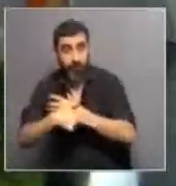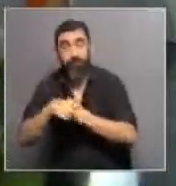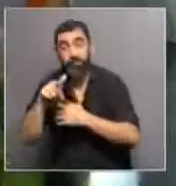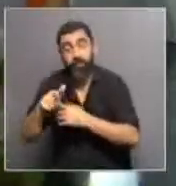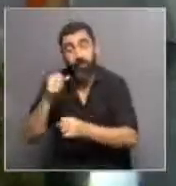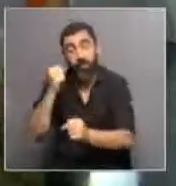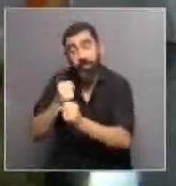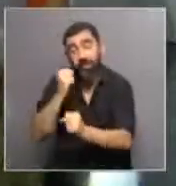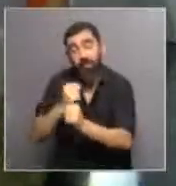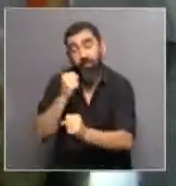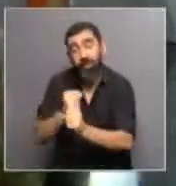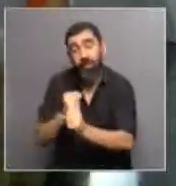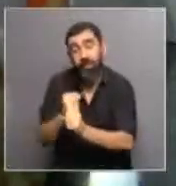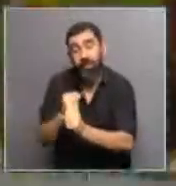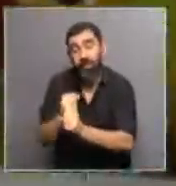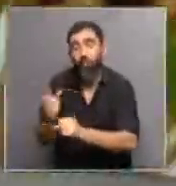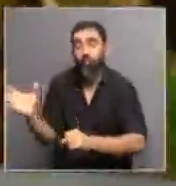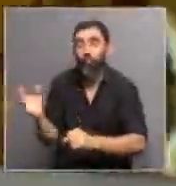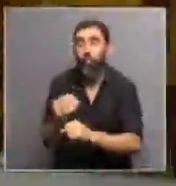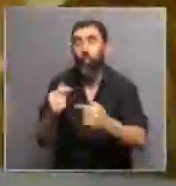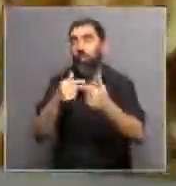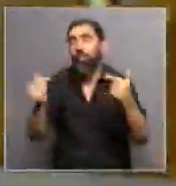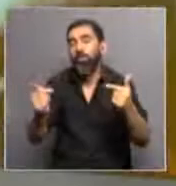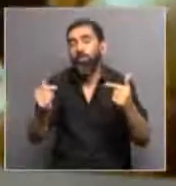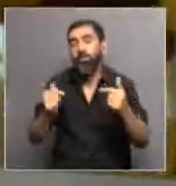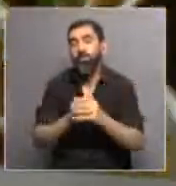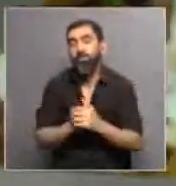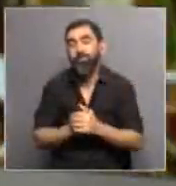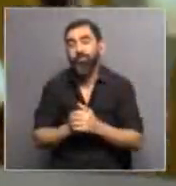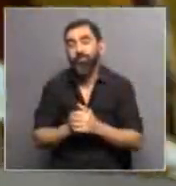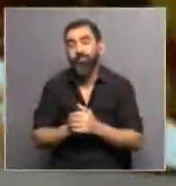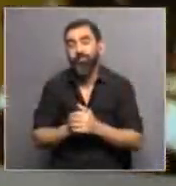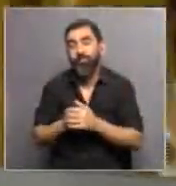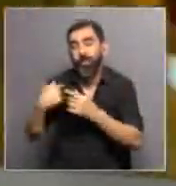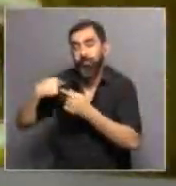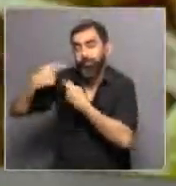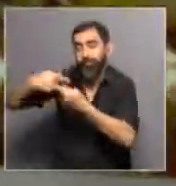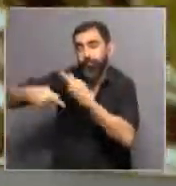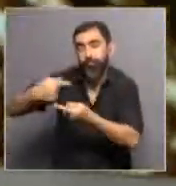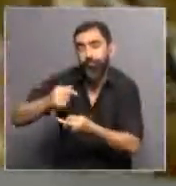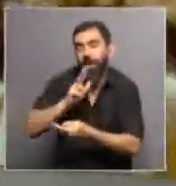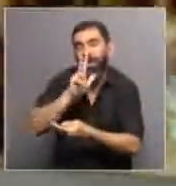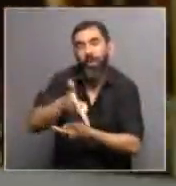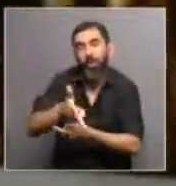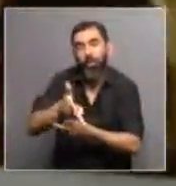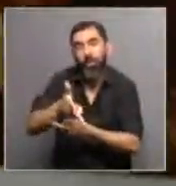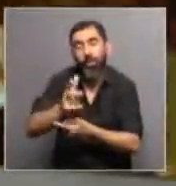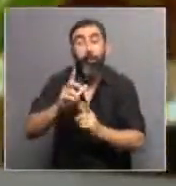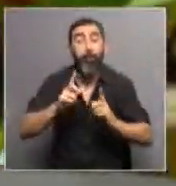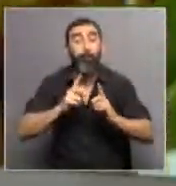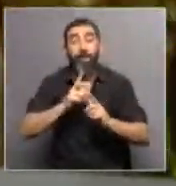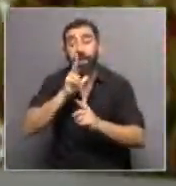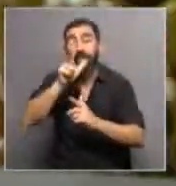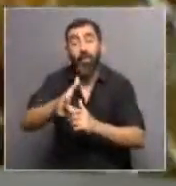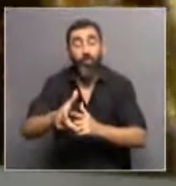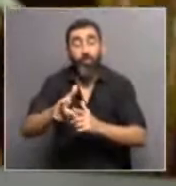está trabajando con todo lo que es la descendencia esperada en la progenie, la diferencia esperada en la